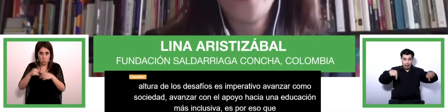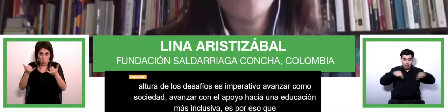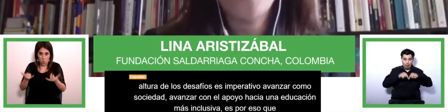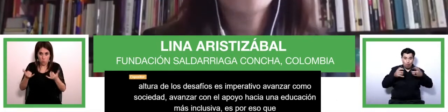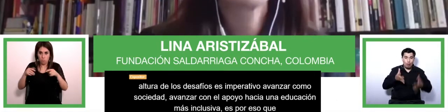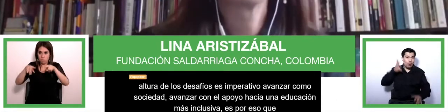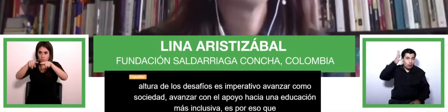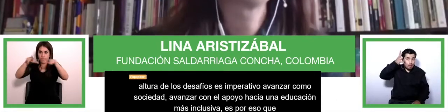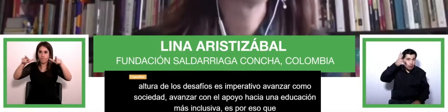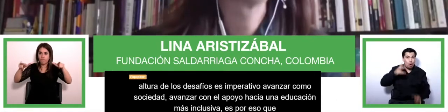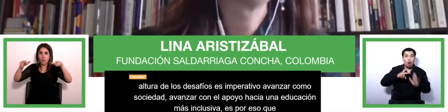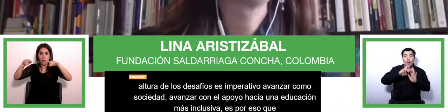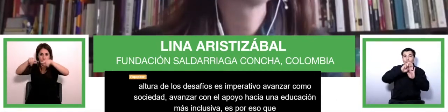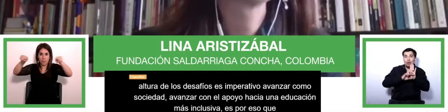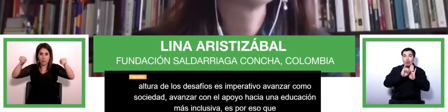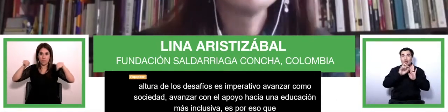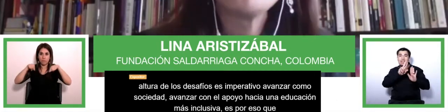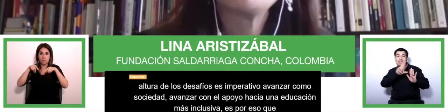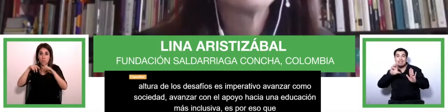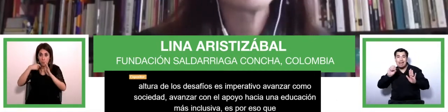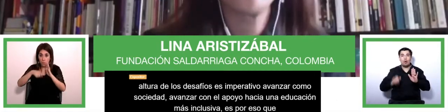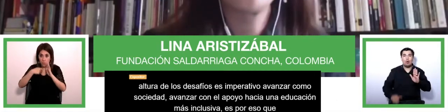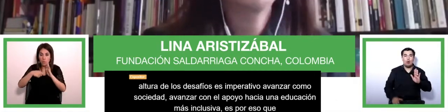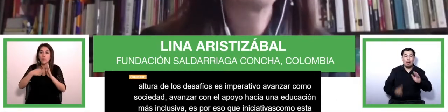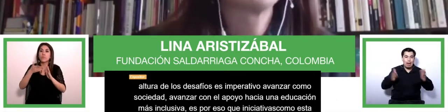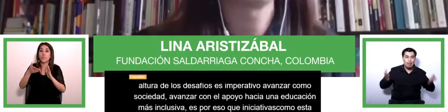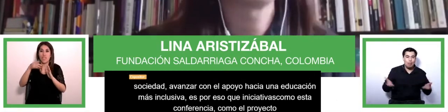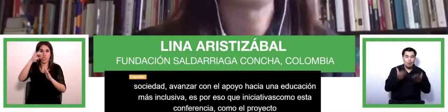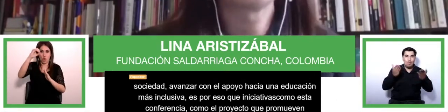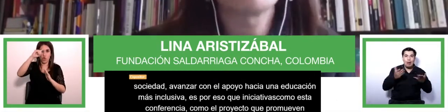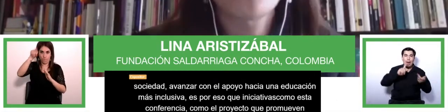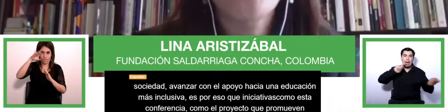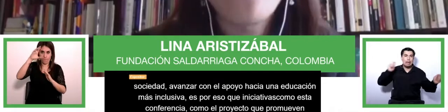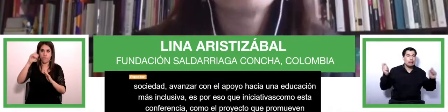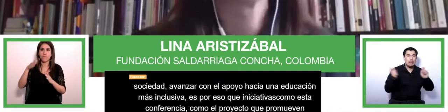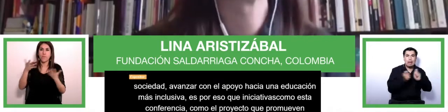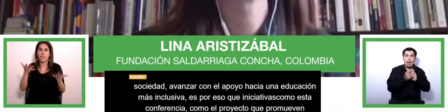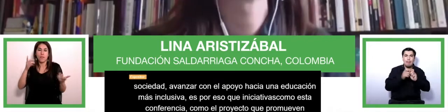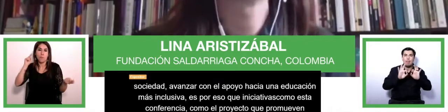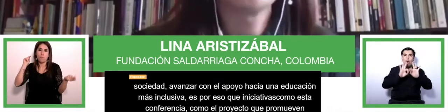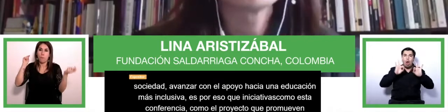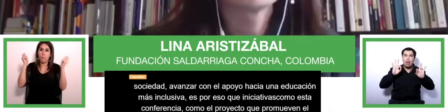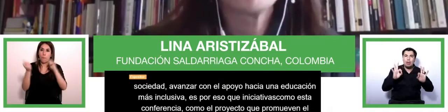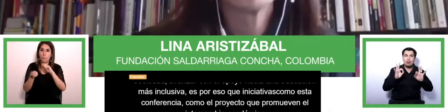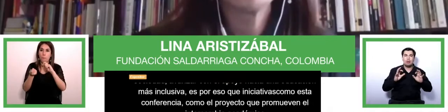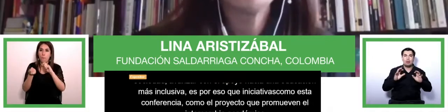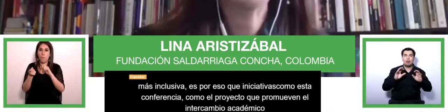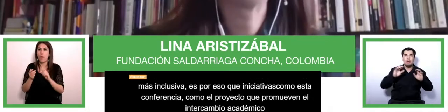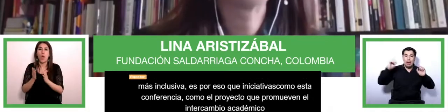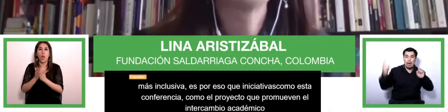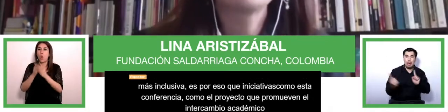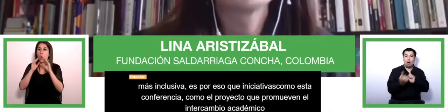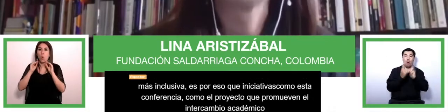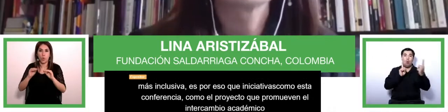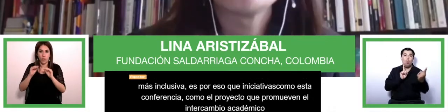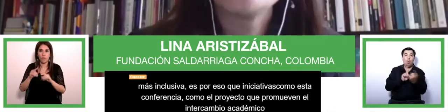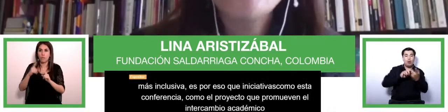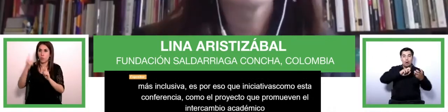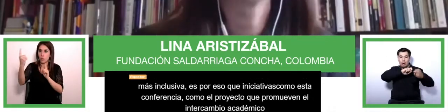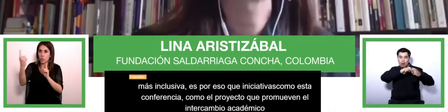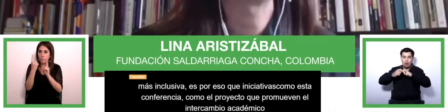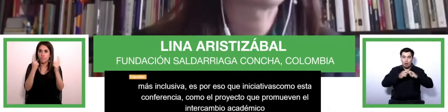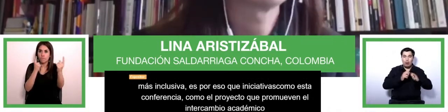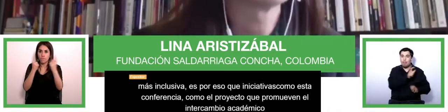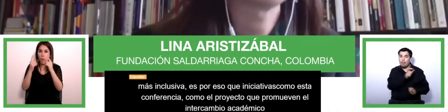esta conferencia, como el proyecto Ciro Project, que promueven el intercambio académico, la investigación, el encuentro y